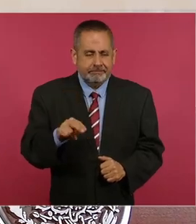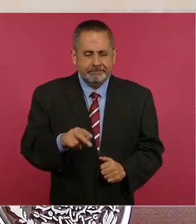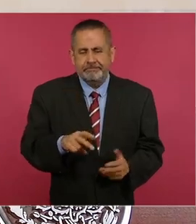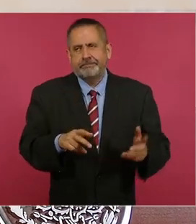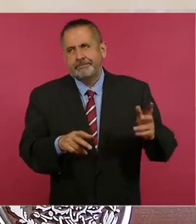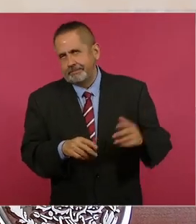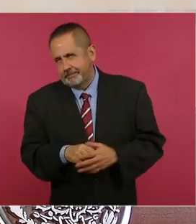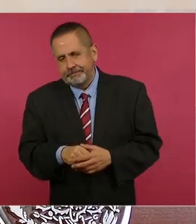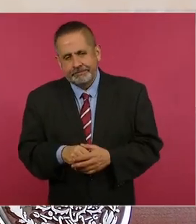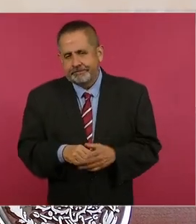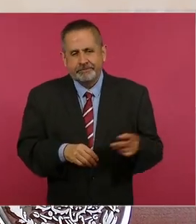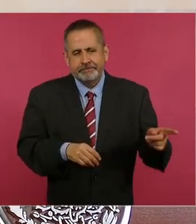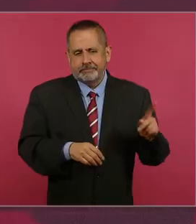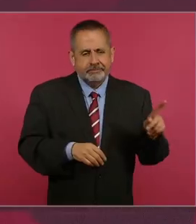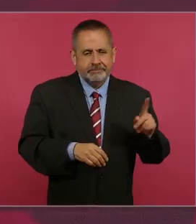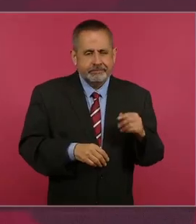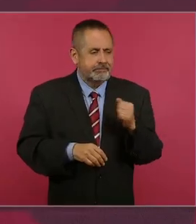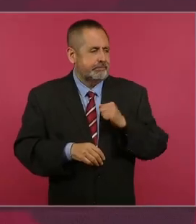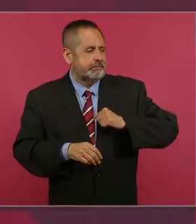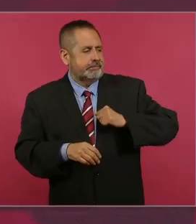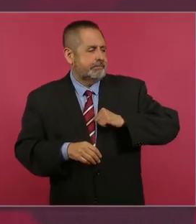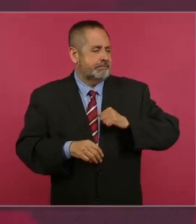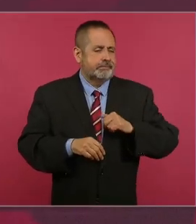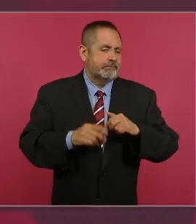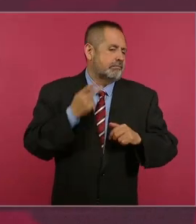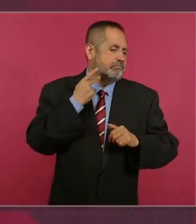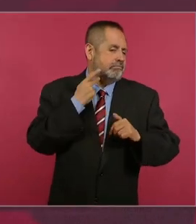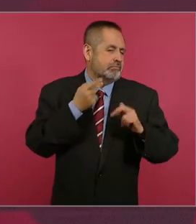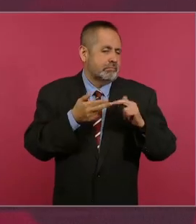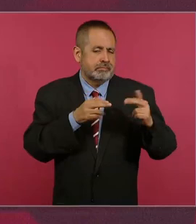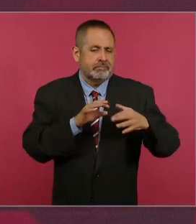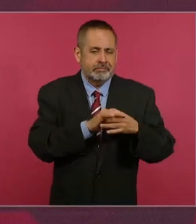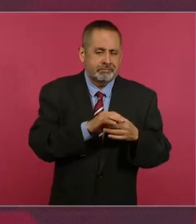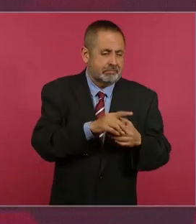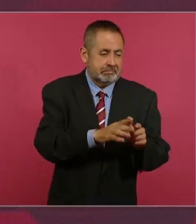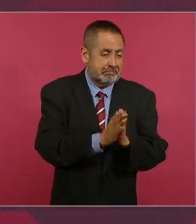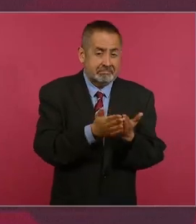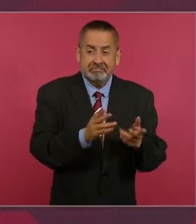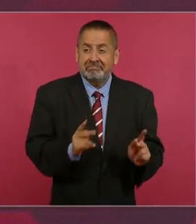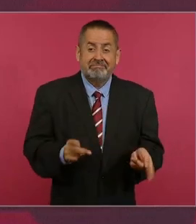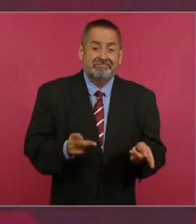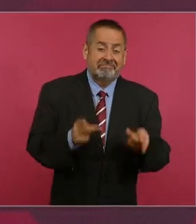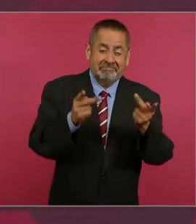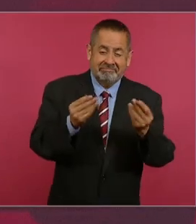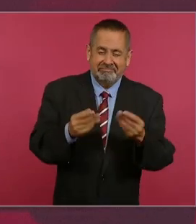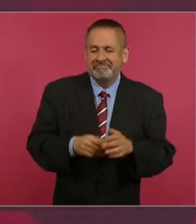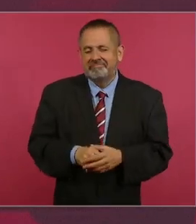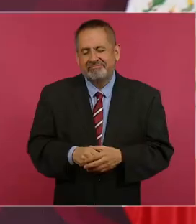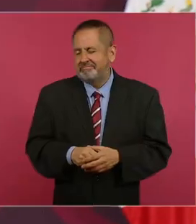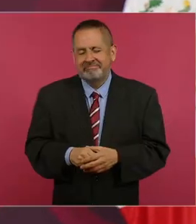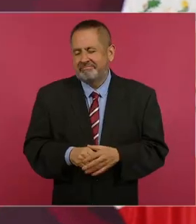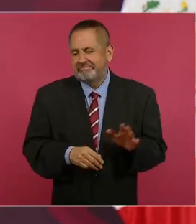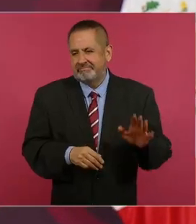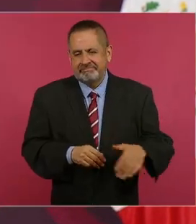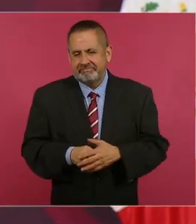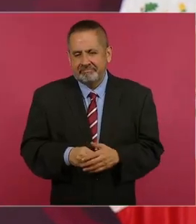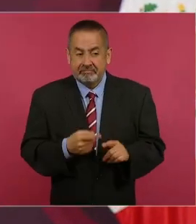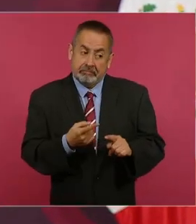ese es más de relaciones políticas, no vende los libros que